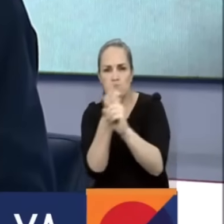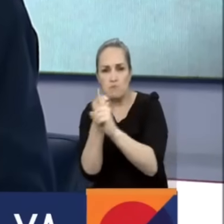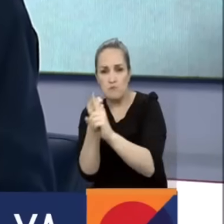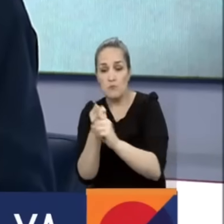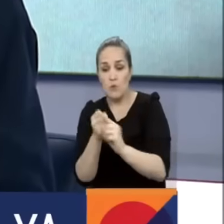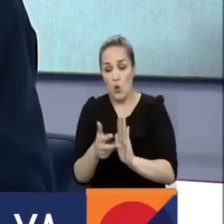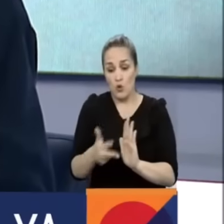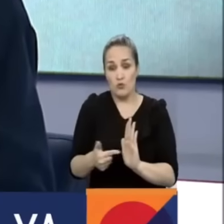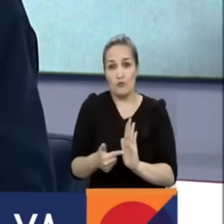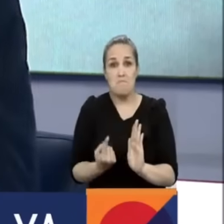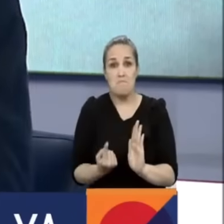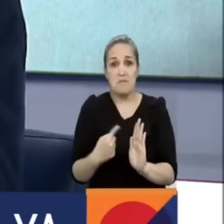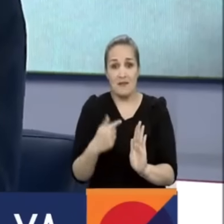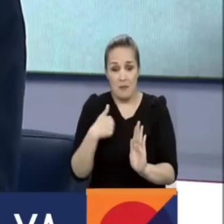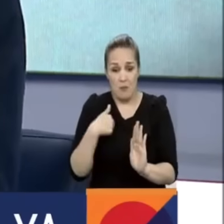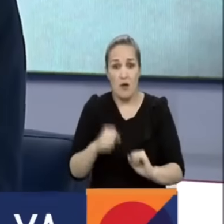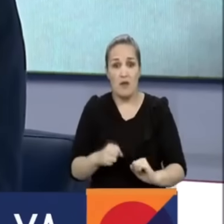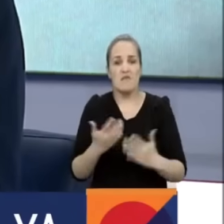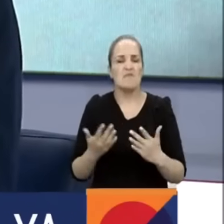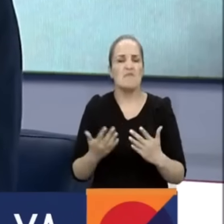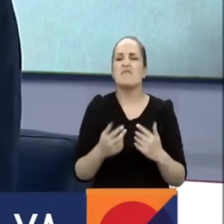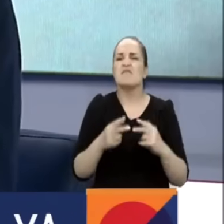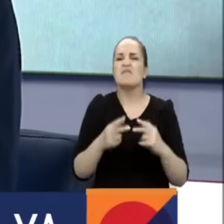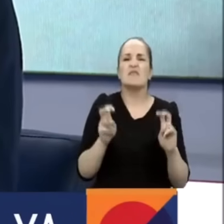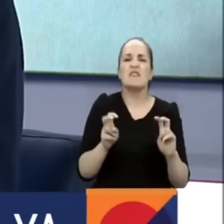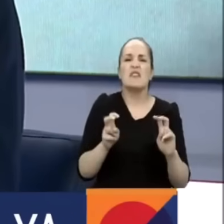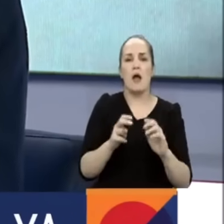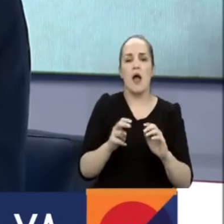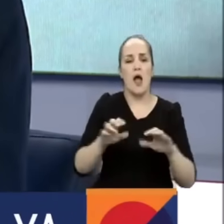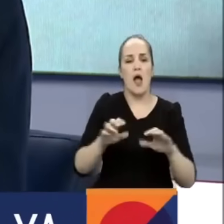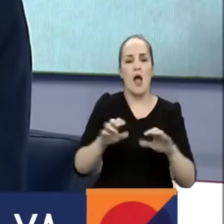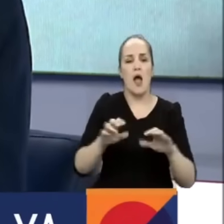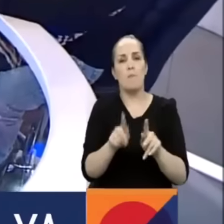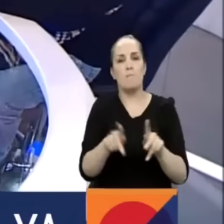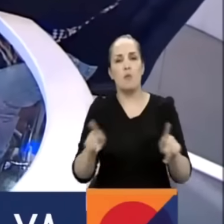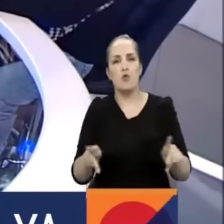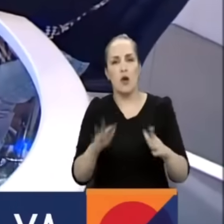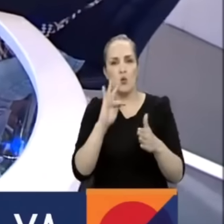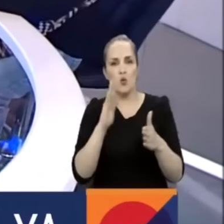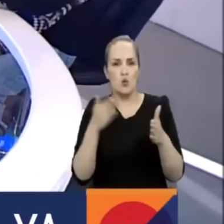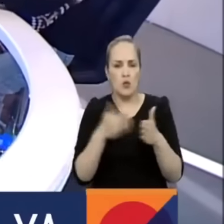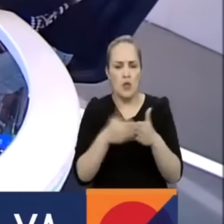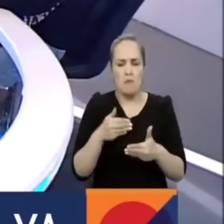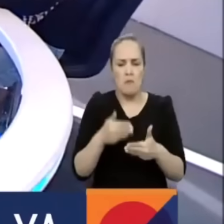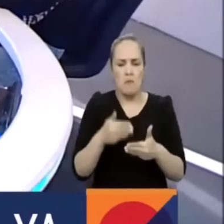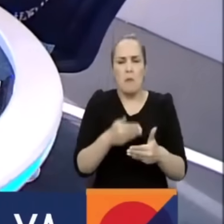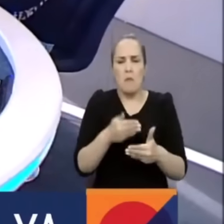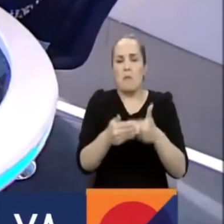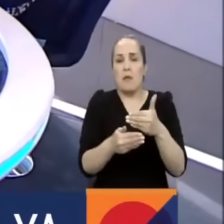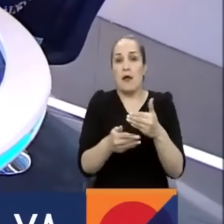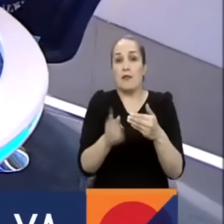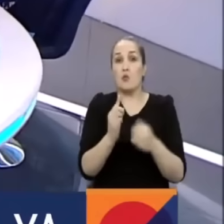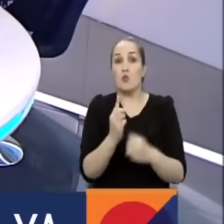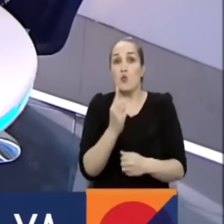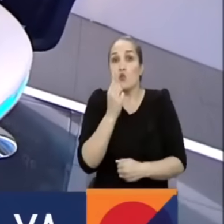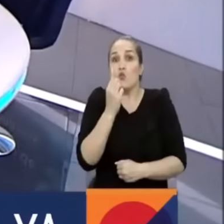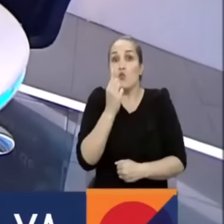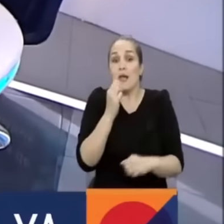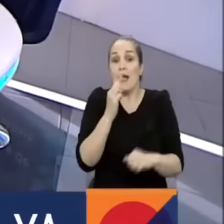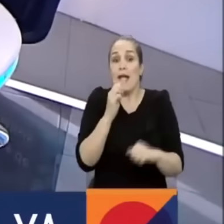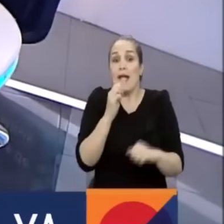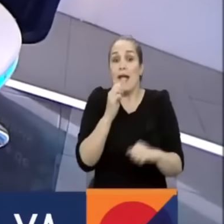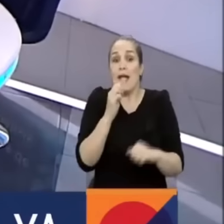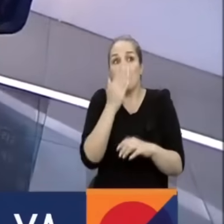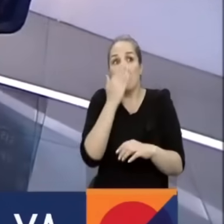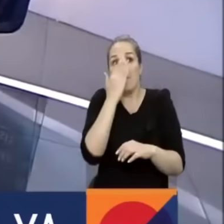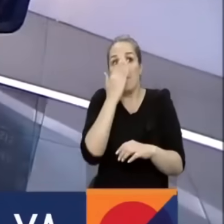la Constitución de 1991. Las acciones populares, la acción de tutela, y finalmente una de ellas, una acción ante el